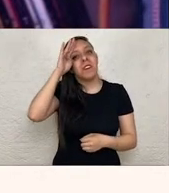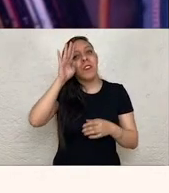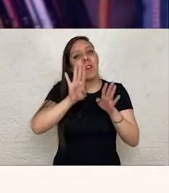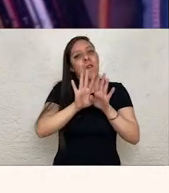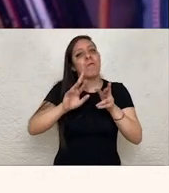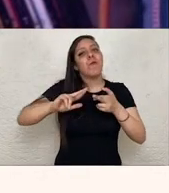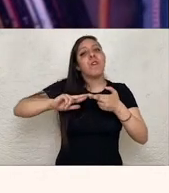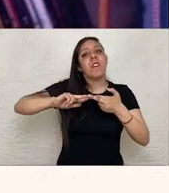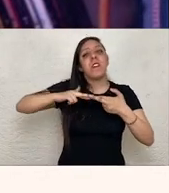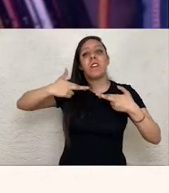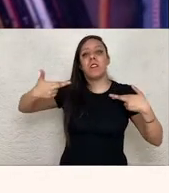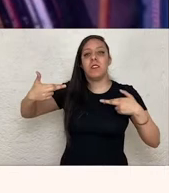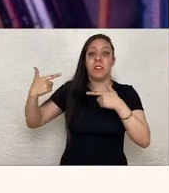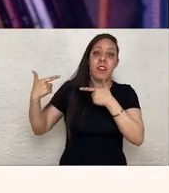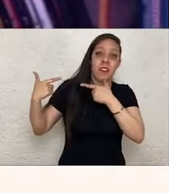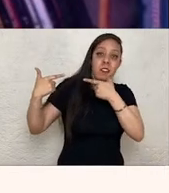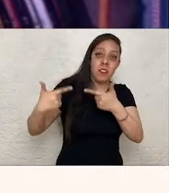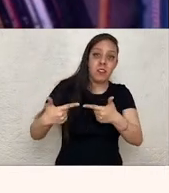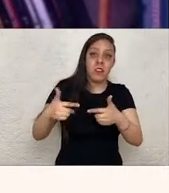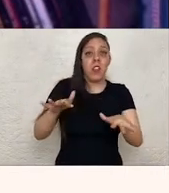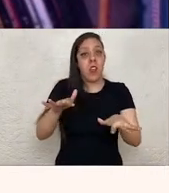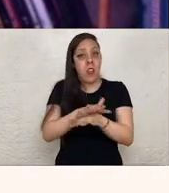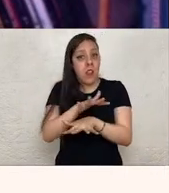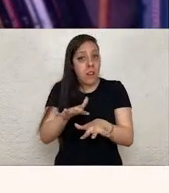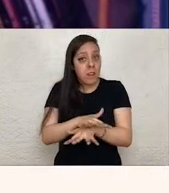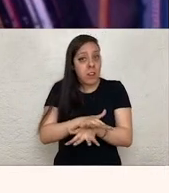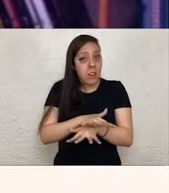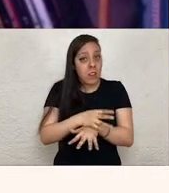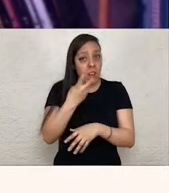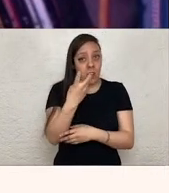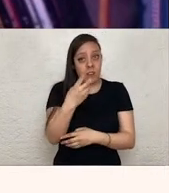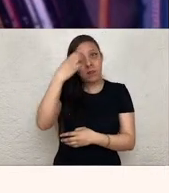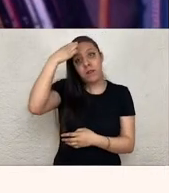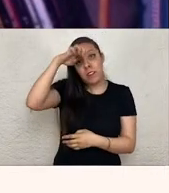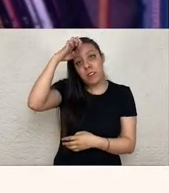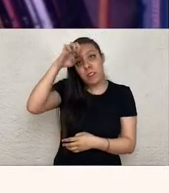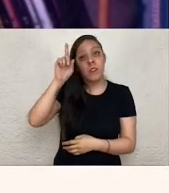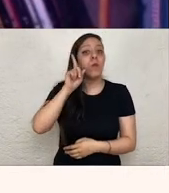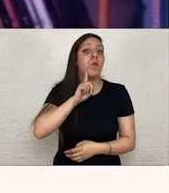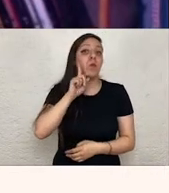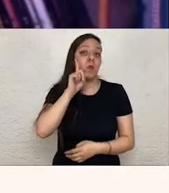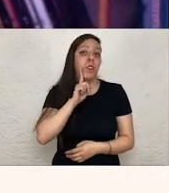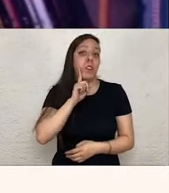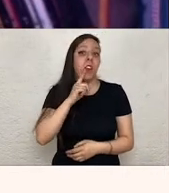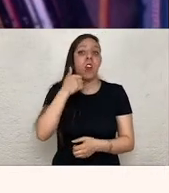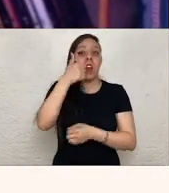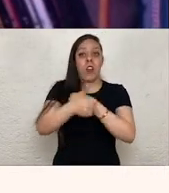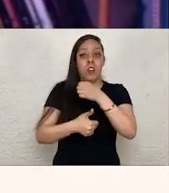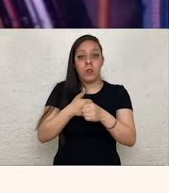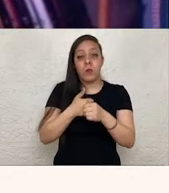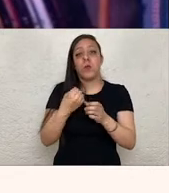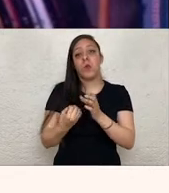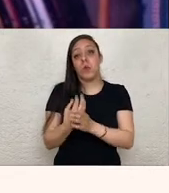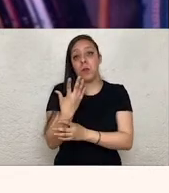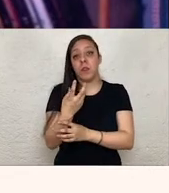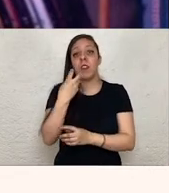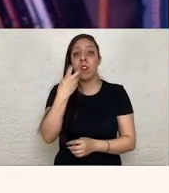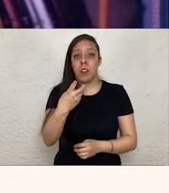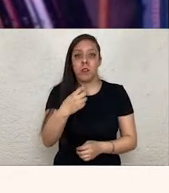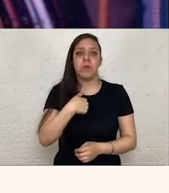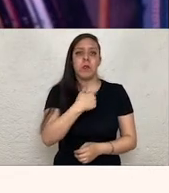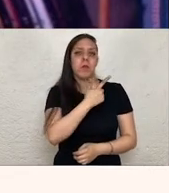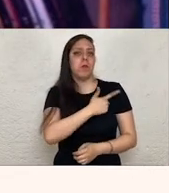que incluso las relaciones de género están siendo resignificadas a través de estas experiencias de mujeres en los años